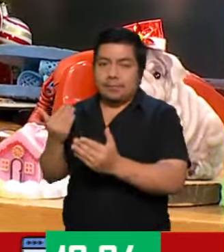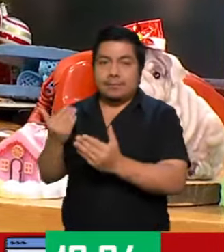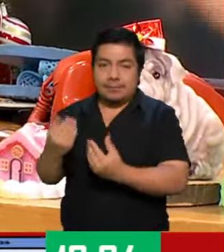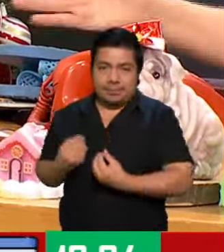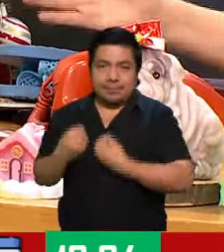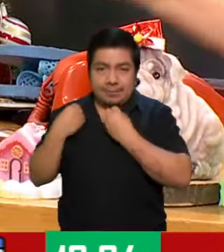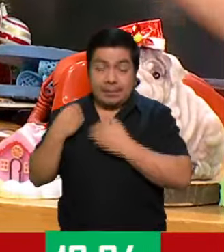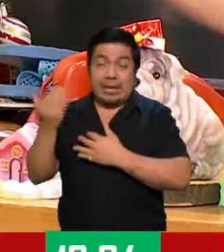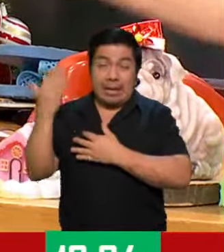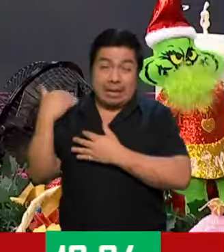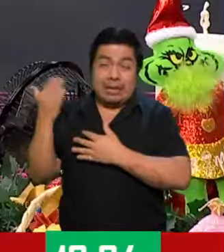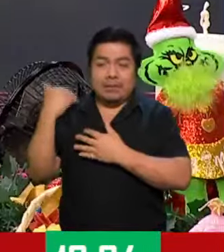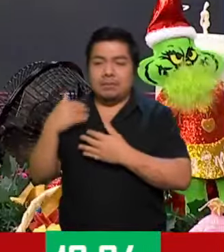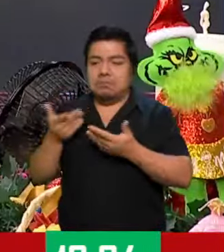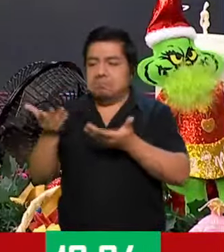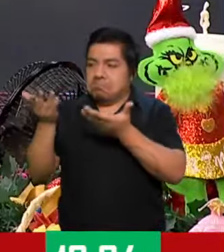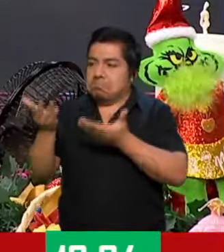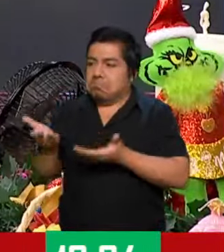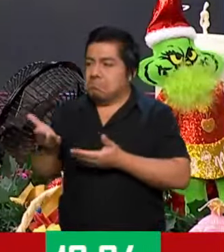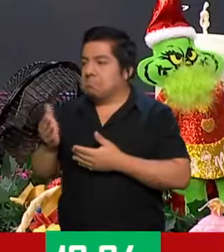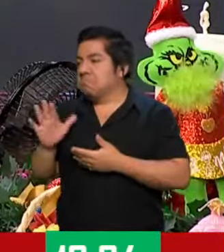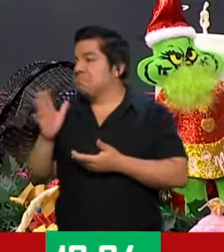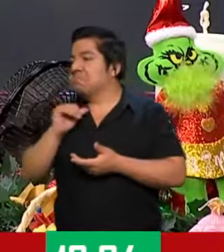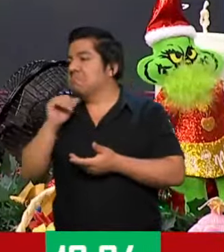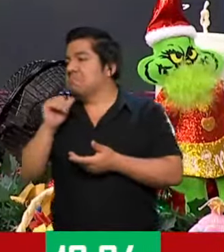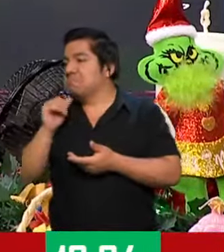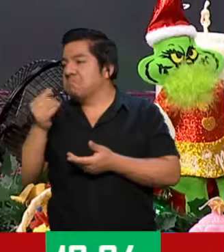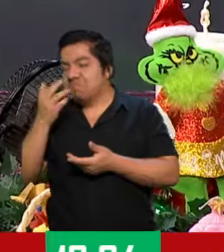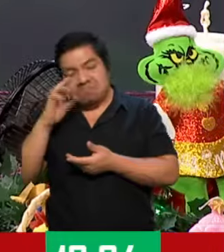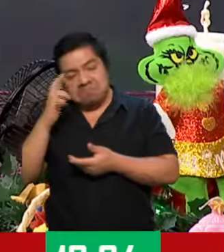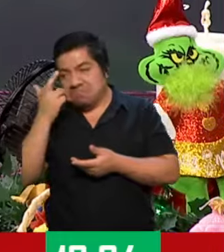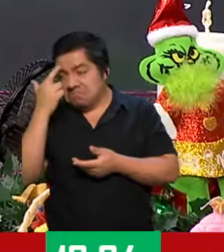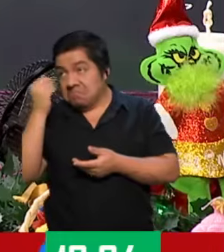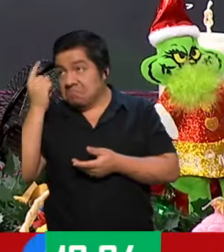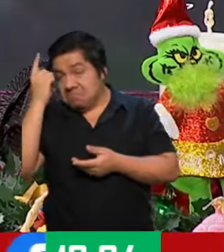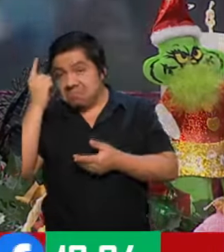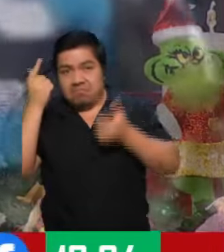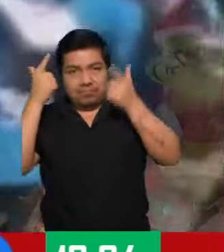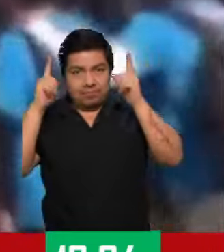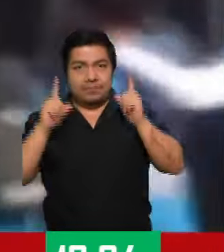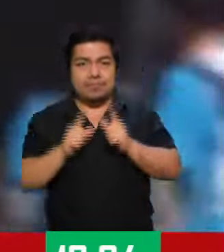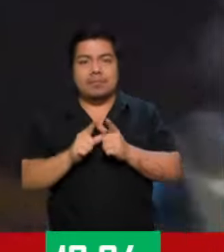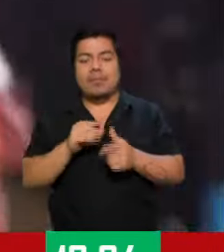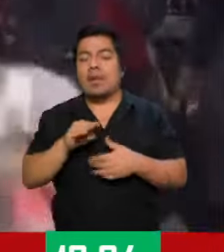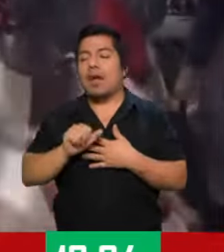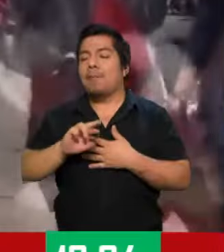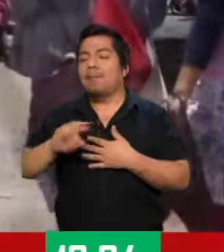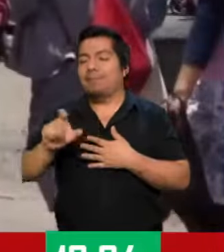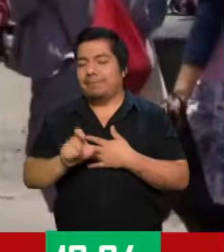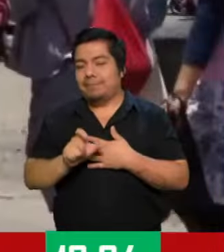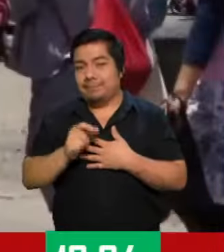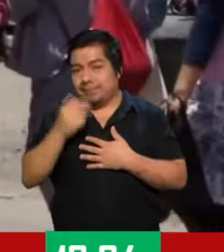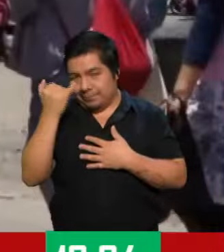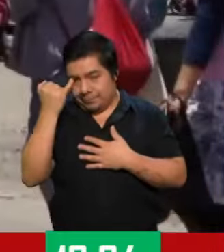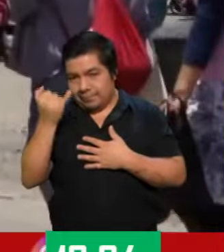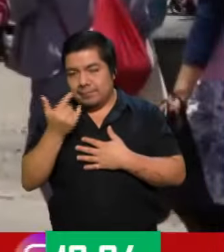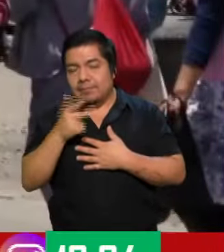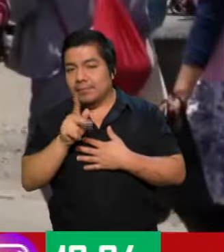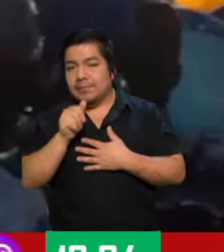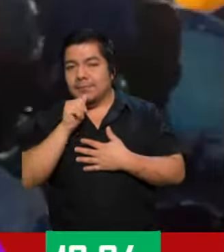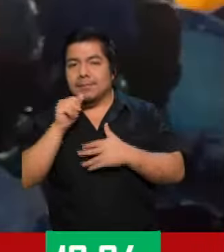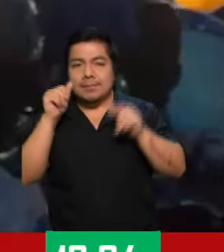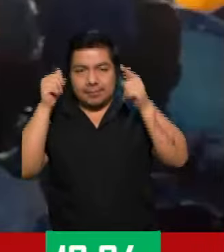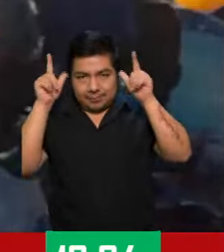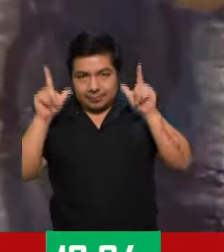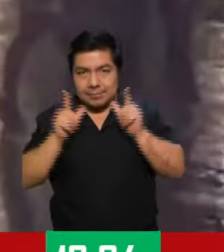ni cómo me salió tan ateo. Ah, es que eres muy marxista. Sí. Es guadalupano marxista. Y bueno, pero no me refiero a la Lupita,